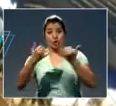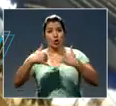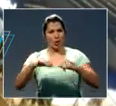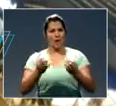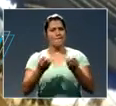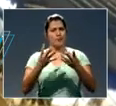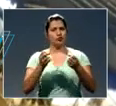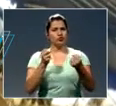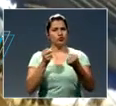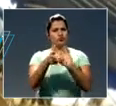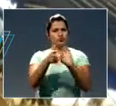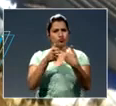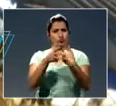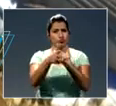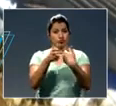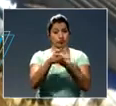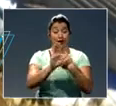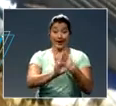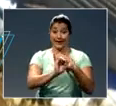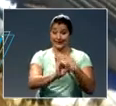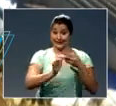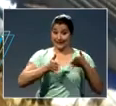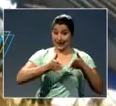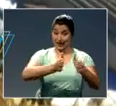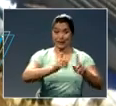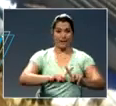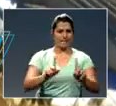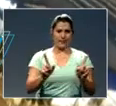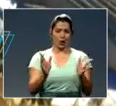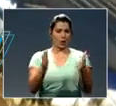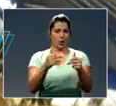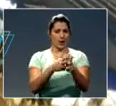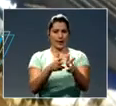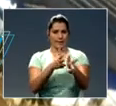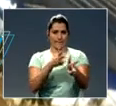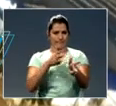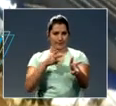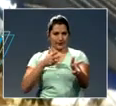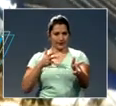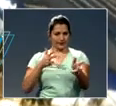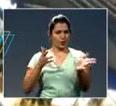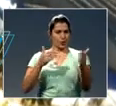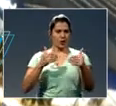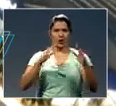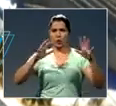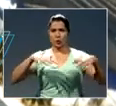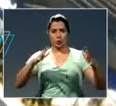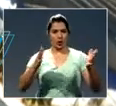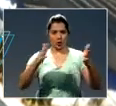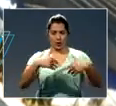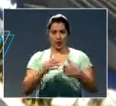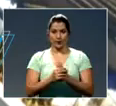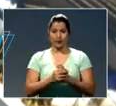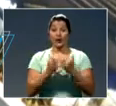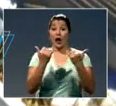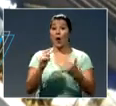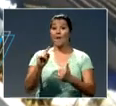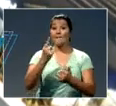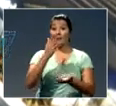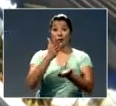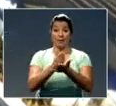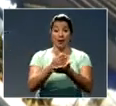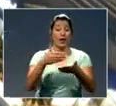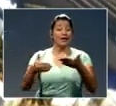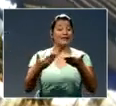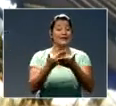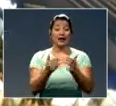vehículos circulando por este sector, sin embargo no hay mucha presa y tampoco se registran condiciones lluviosas. Vamos a hacer nuestra primera pausa y